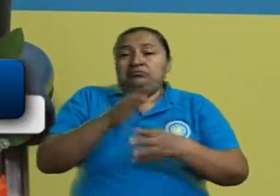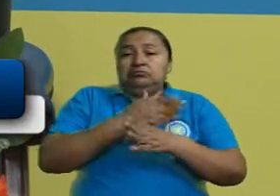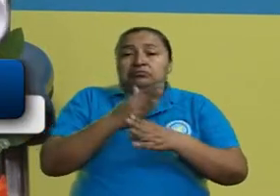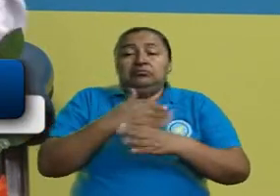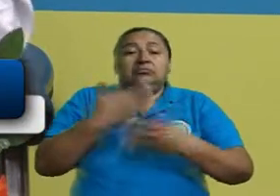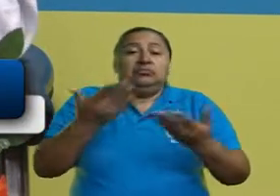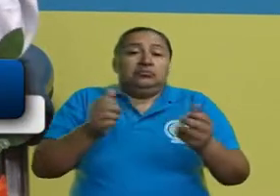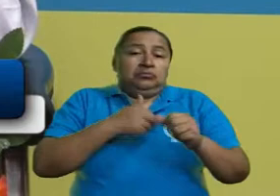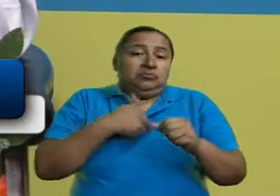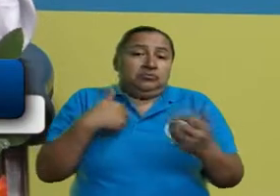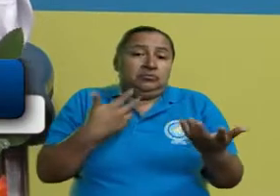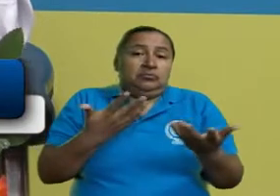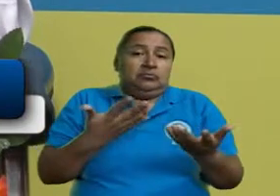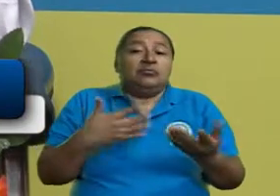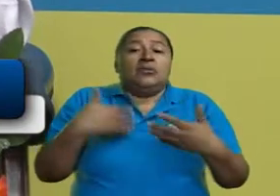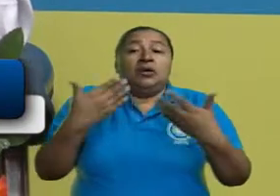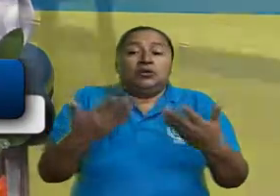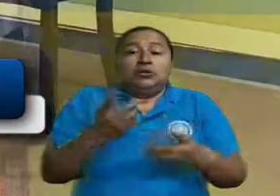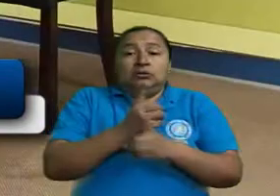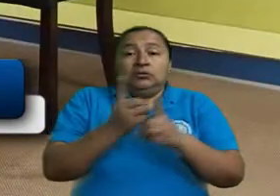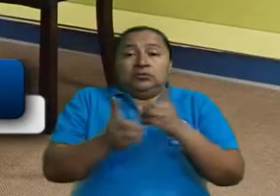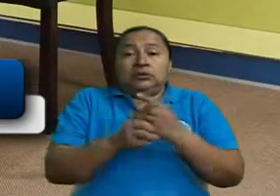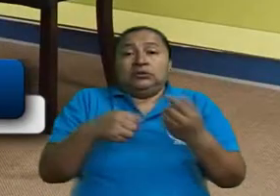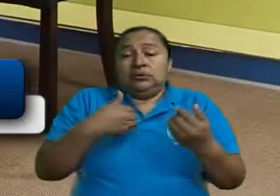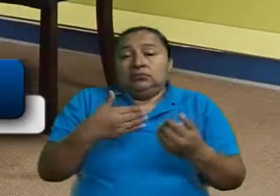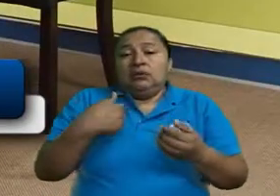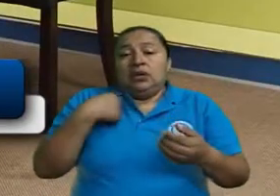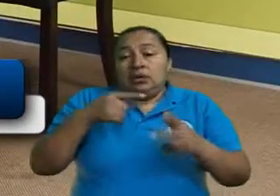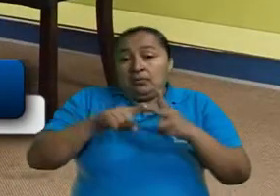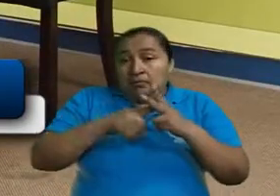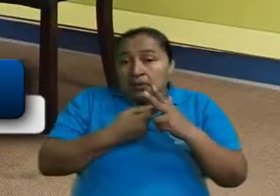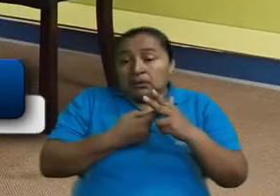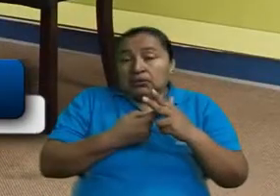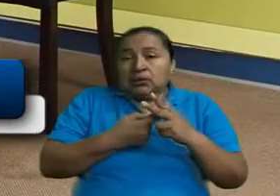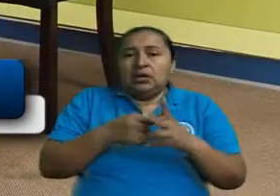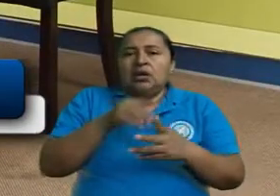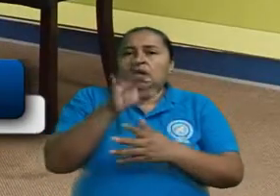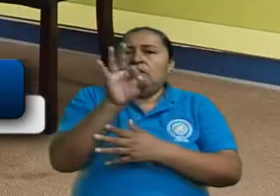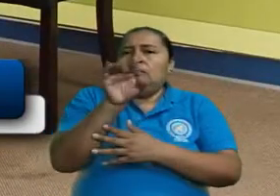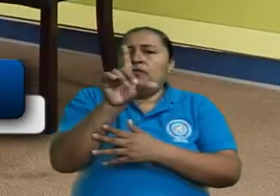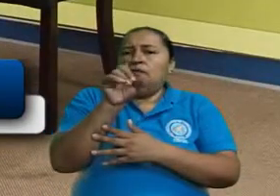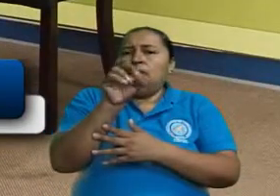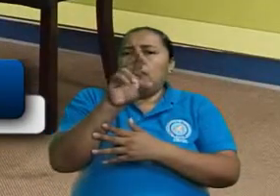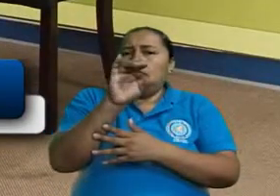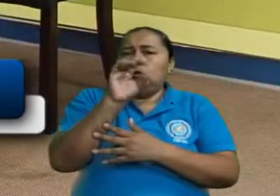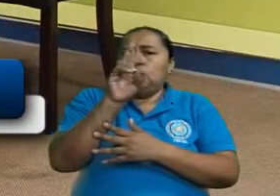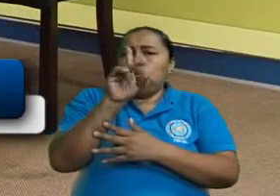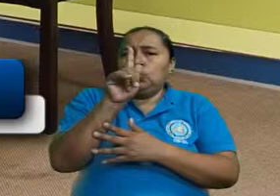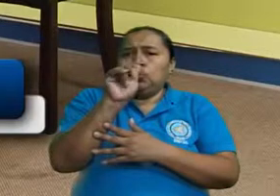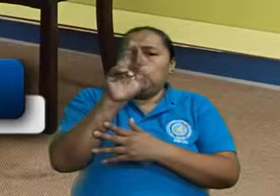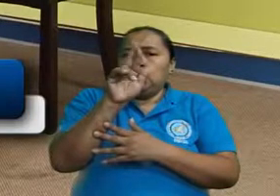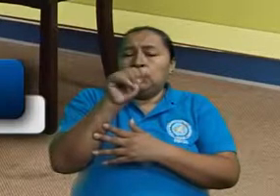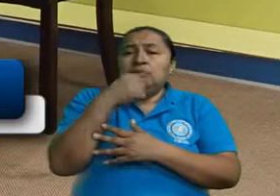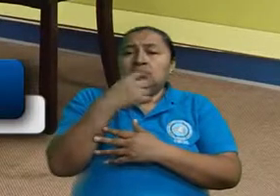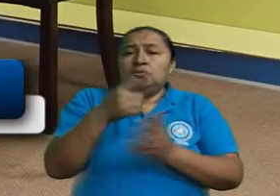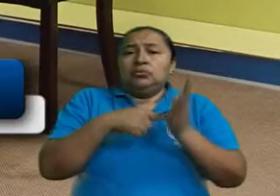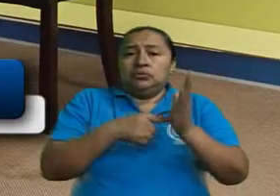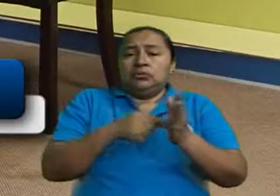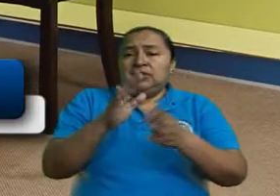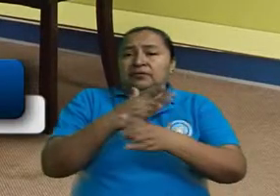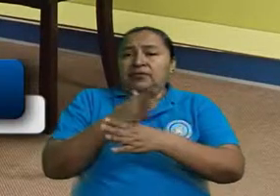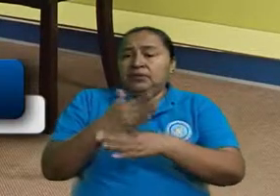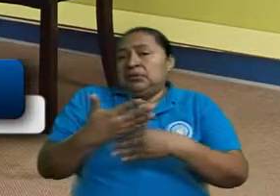naturales. Correcto. Entonces, ahí entra la puricultura que nosotros llamamos. Yeah. Entonces,